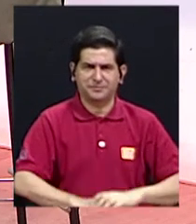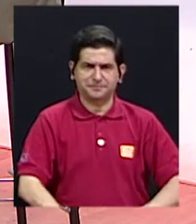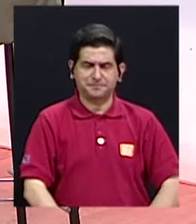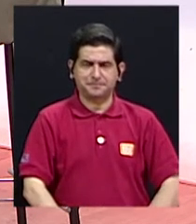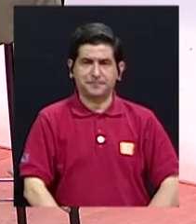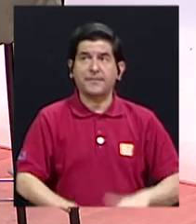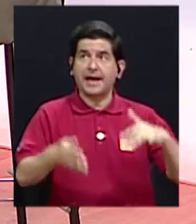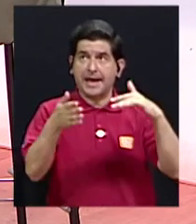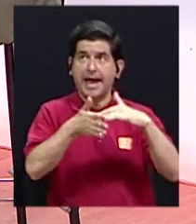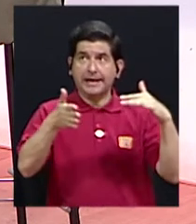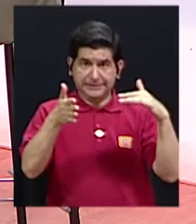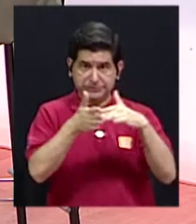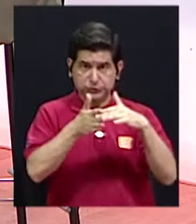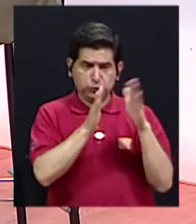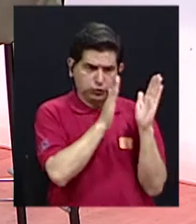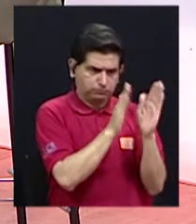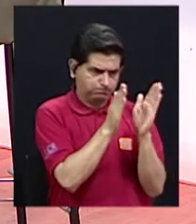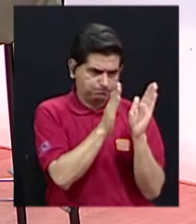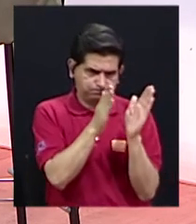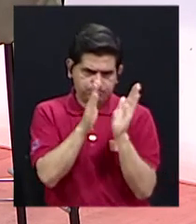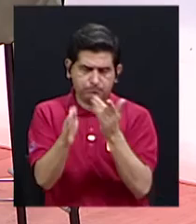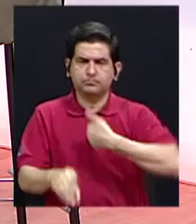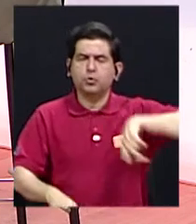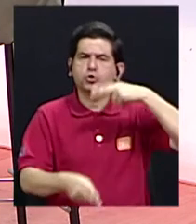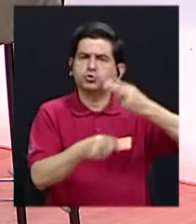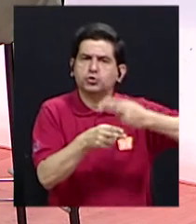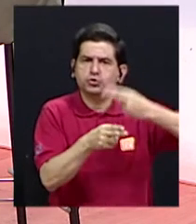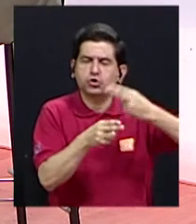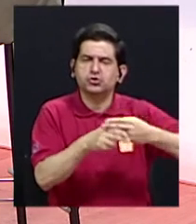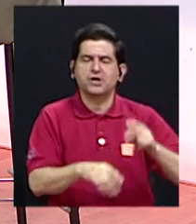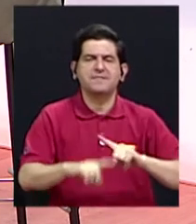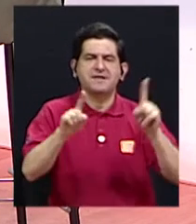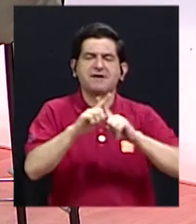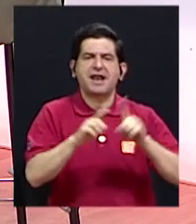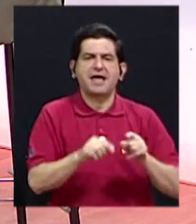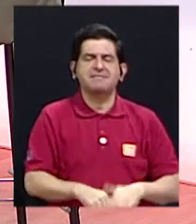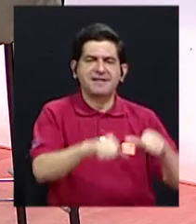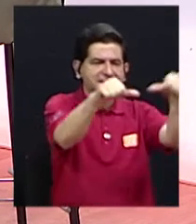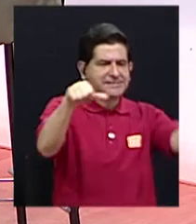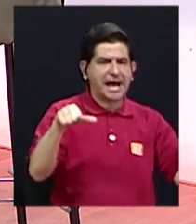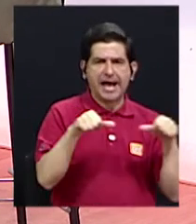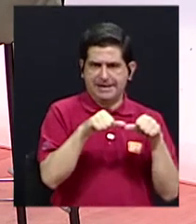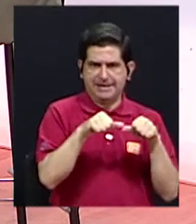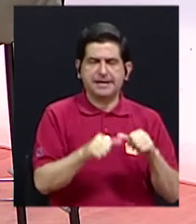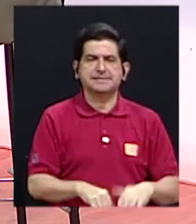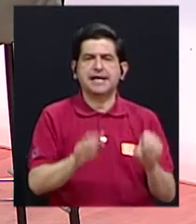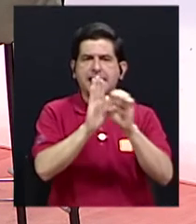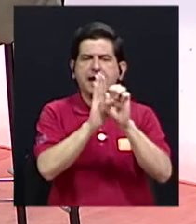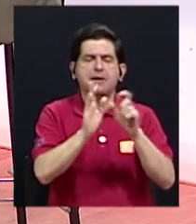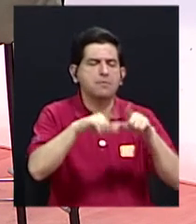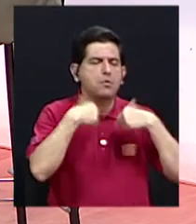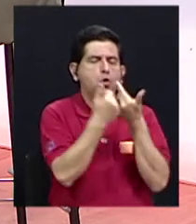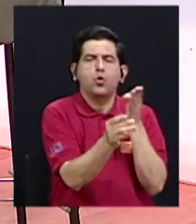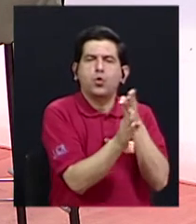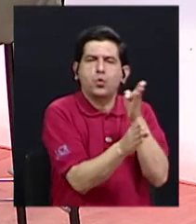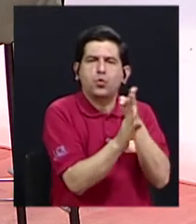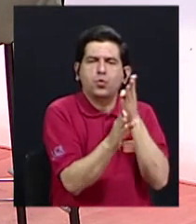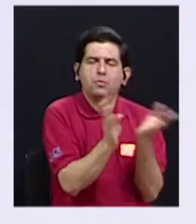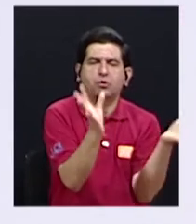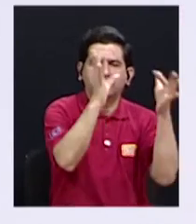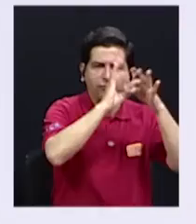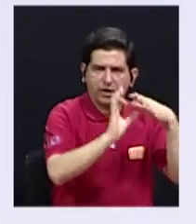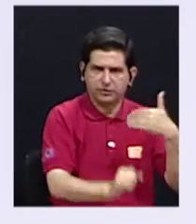el estudio se organiza por lo que nosotros llamamos disciplinas que una disciplina sería un conjunto de carreras que son